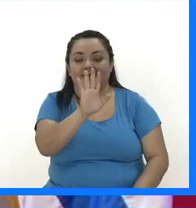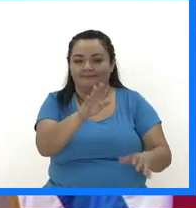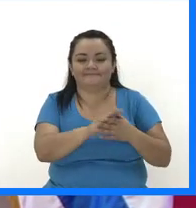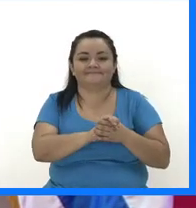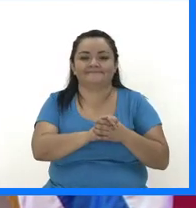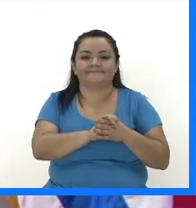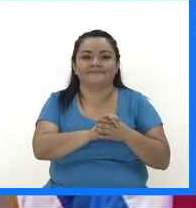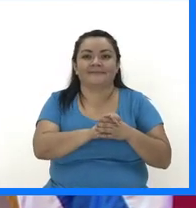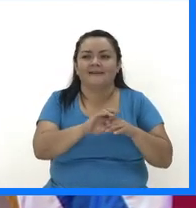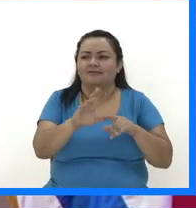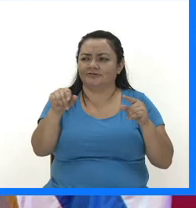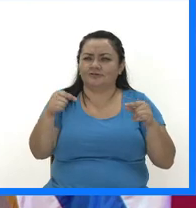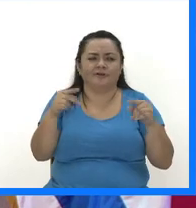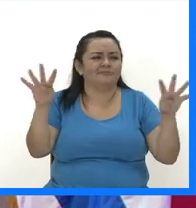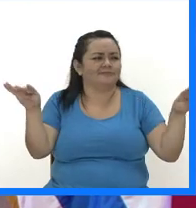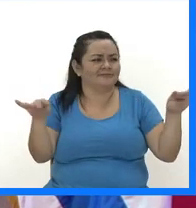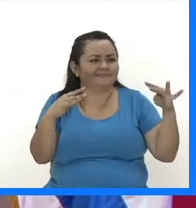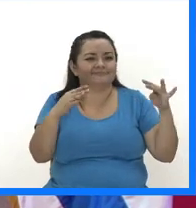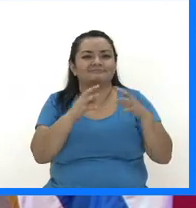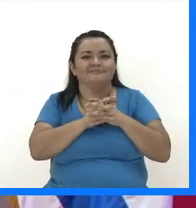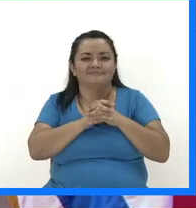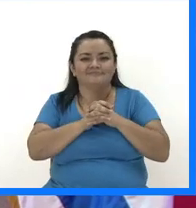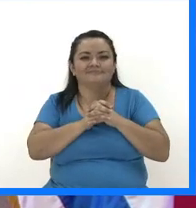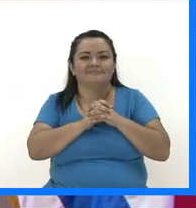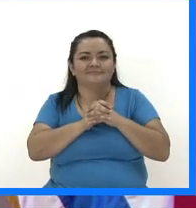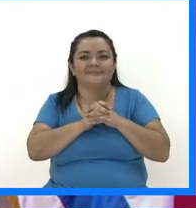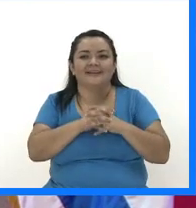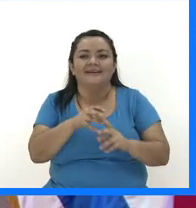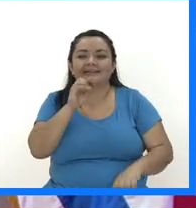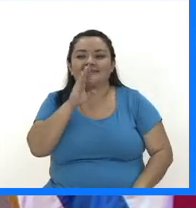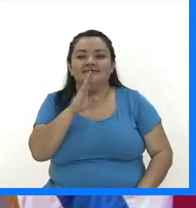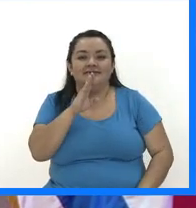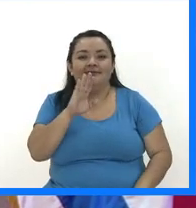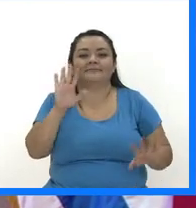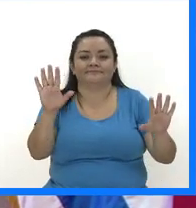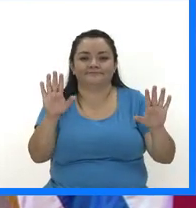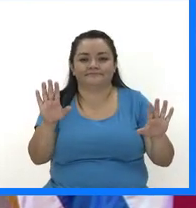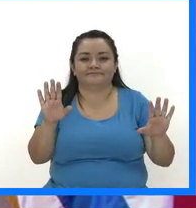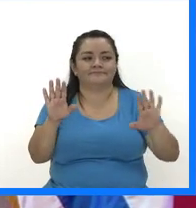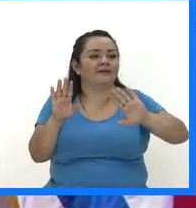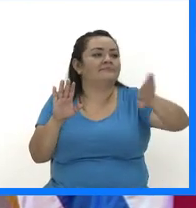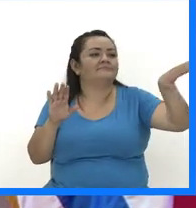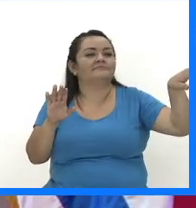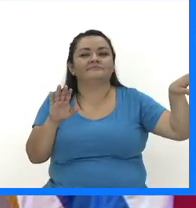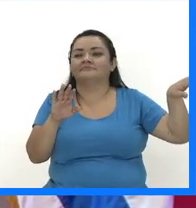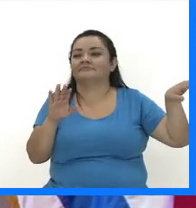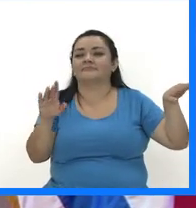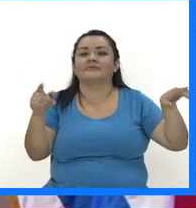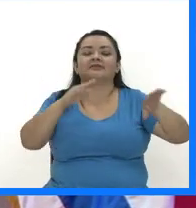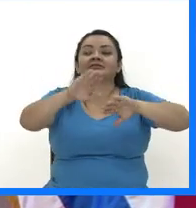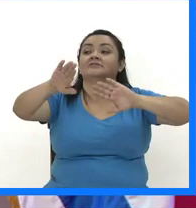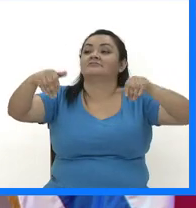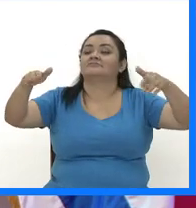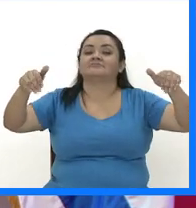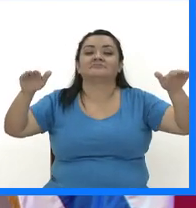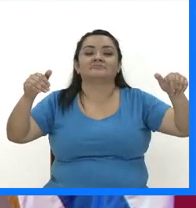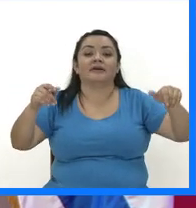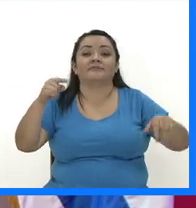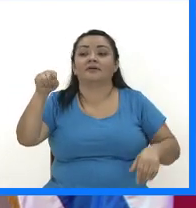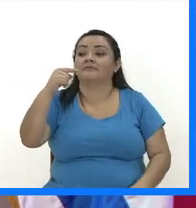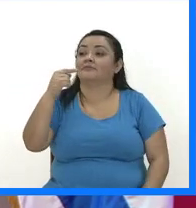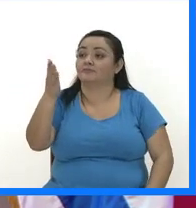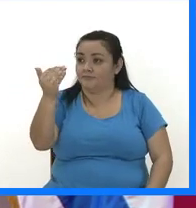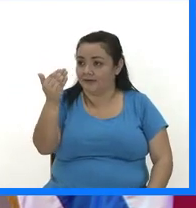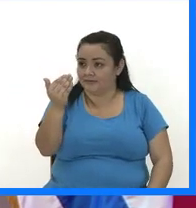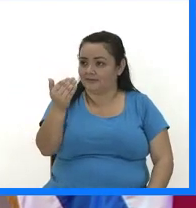con todo mundo viendo todo y le dice el otro señor vaya hoy me toca a mí porque aquí no pasa nada hágame un favor vayan a traer